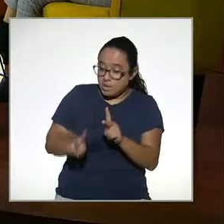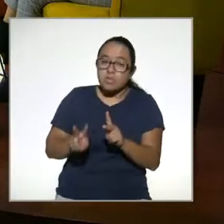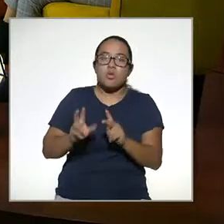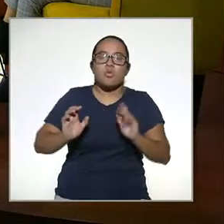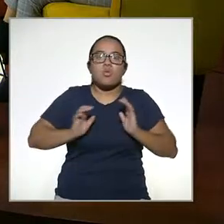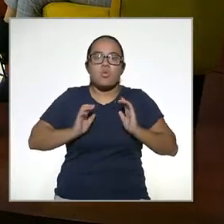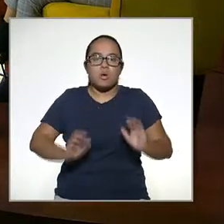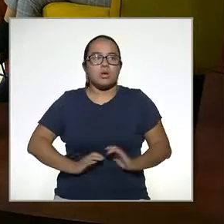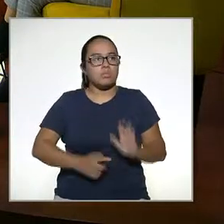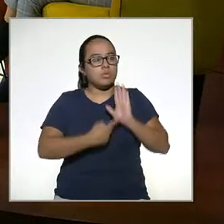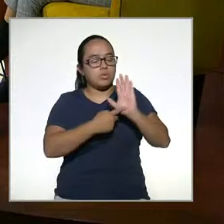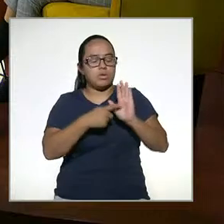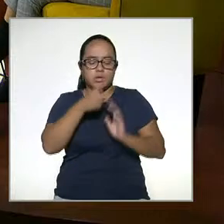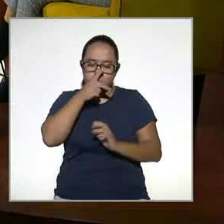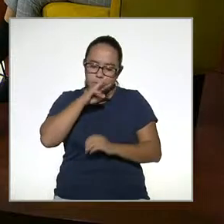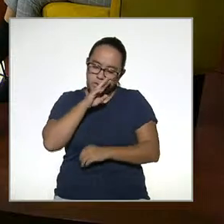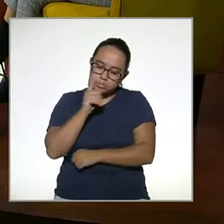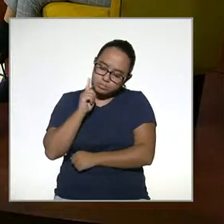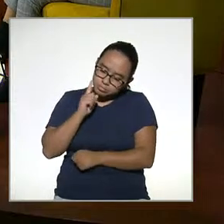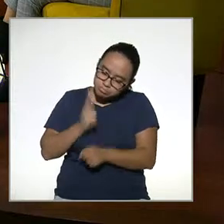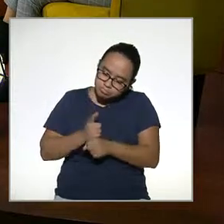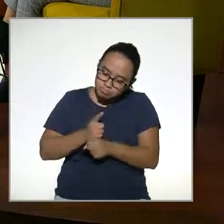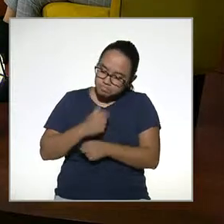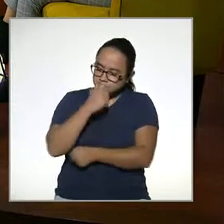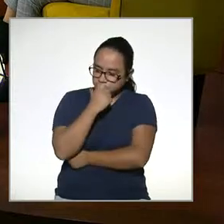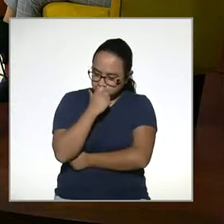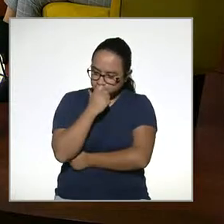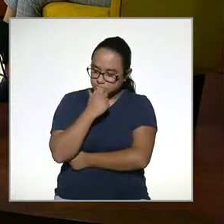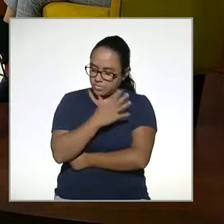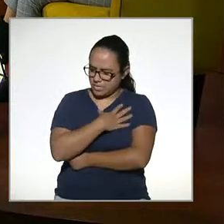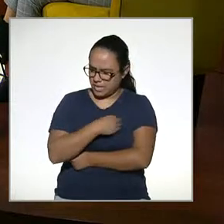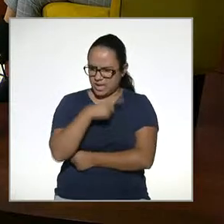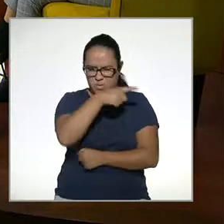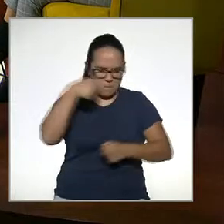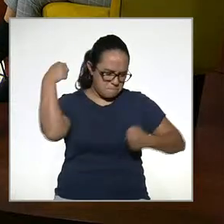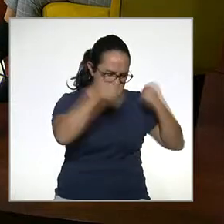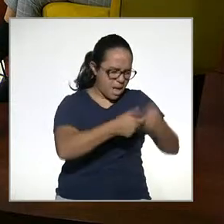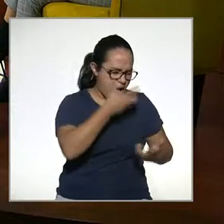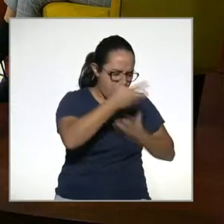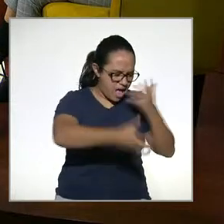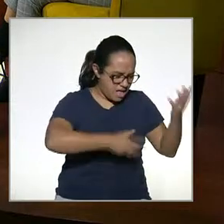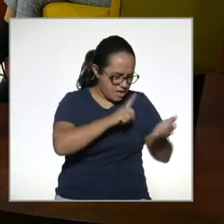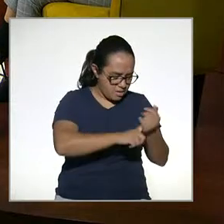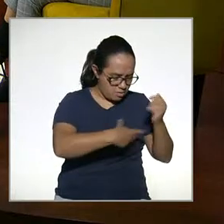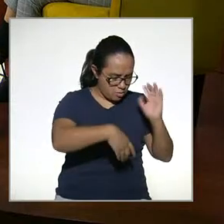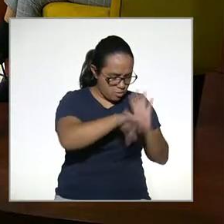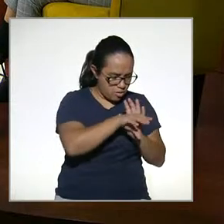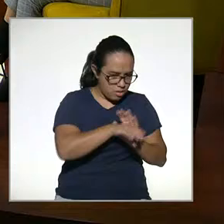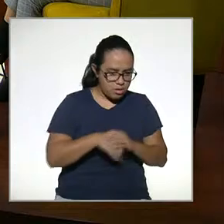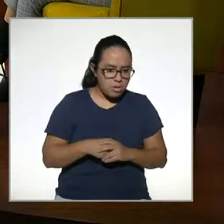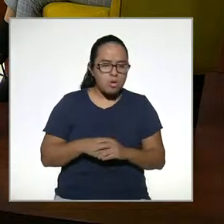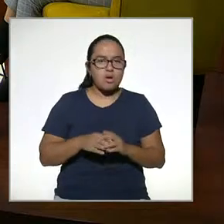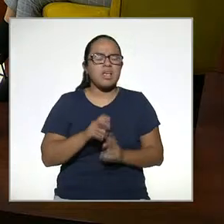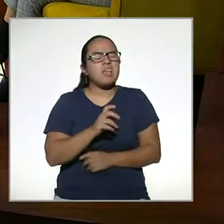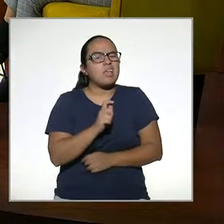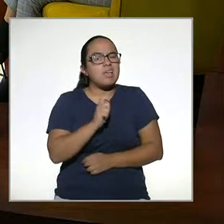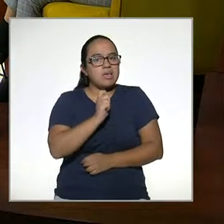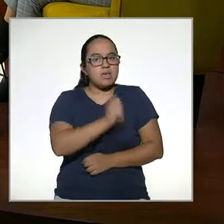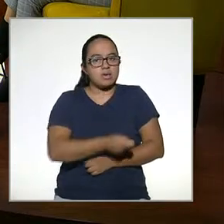Entonces, un padre puede describir eso y puede consultar diciendo, mi hijo pega a la pared, grita y se enoja en su cuarto. ¿Cómo le llamo a eso?